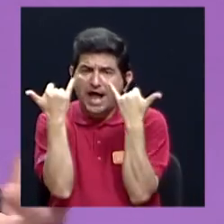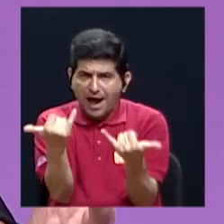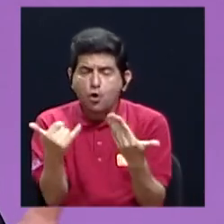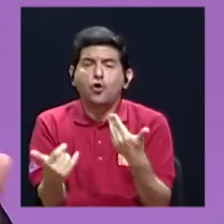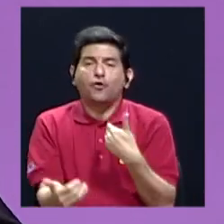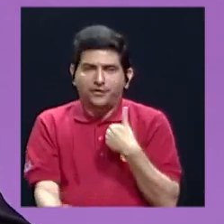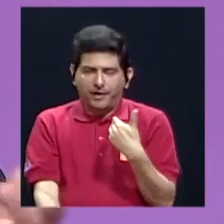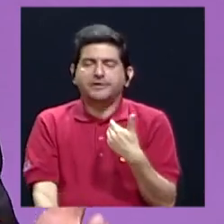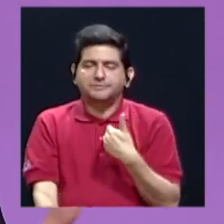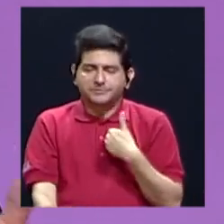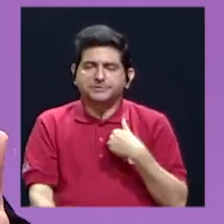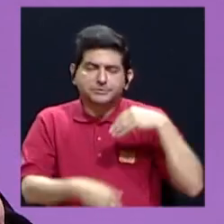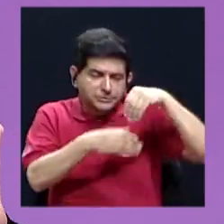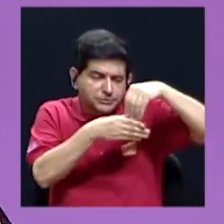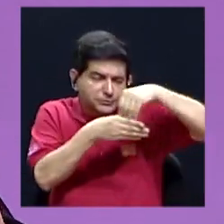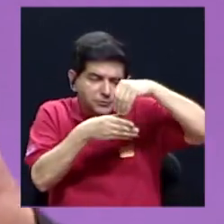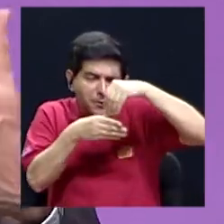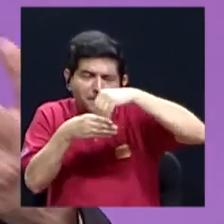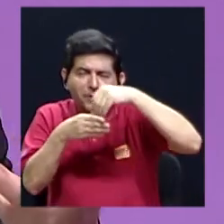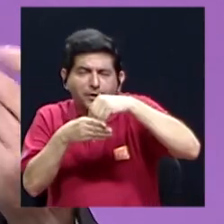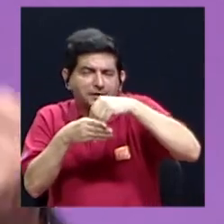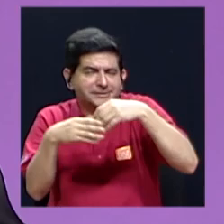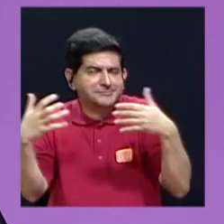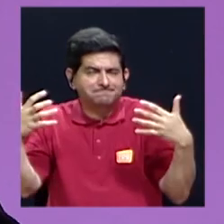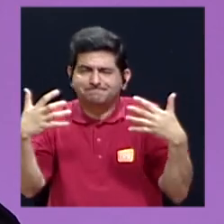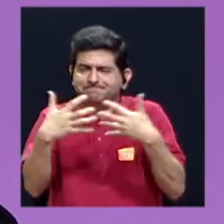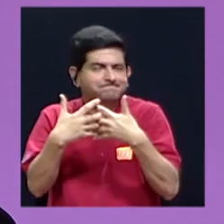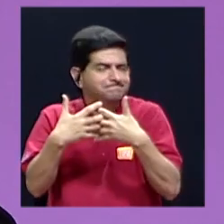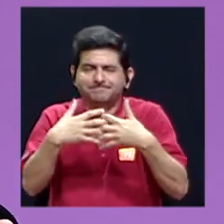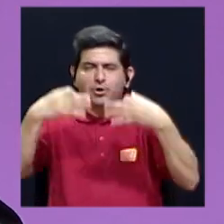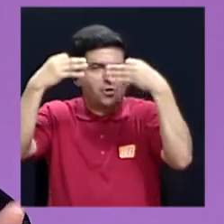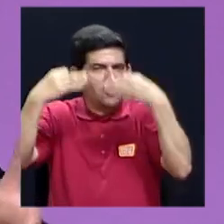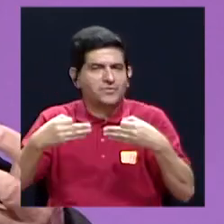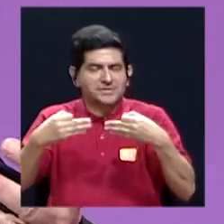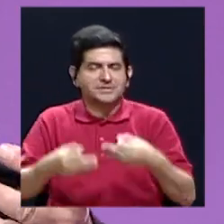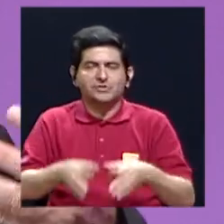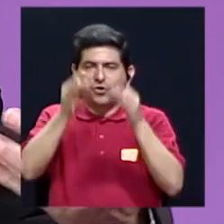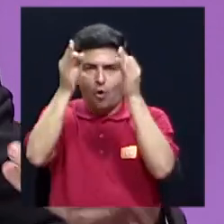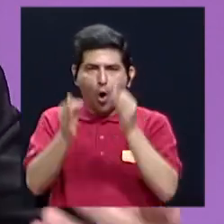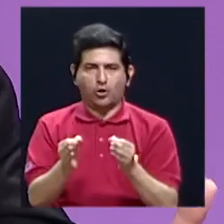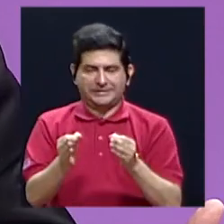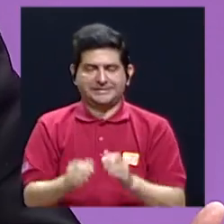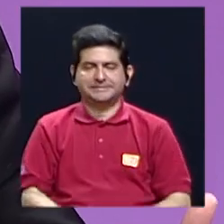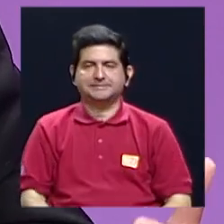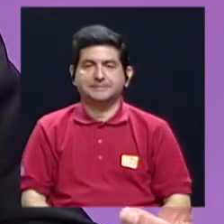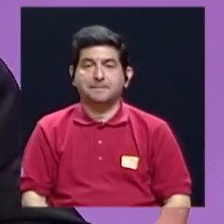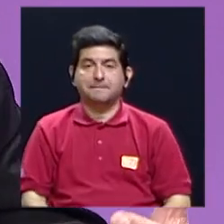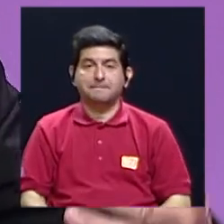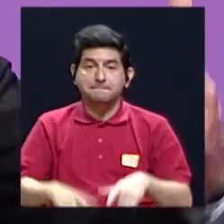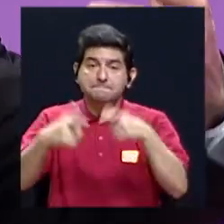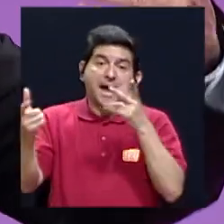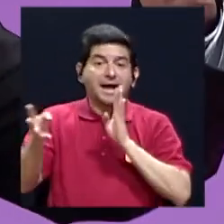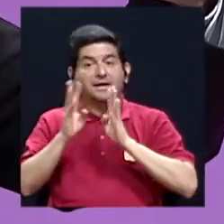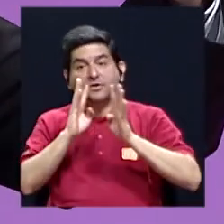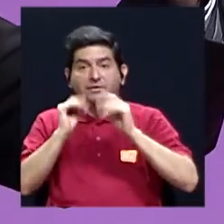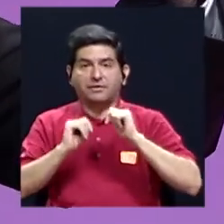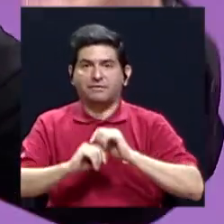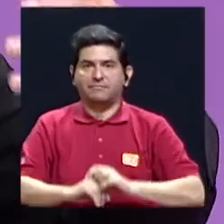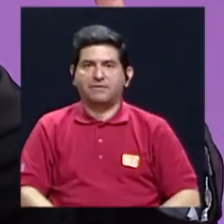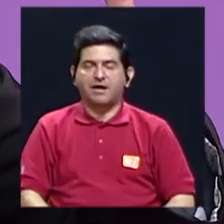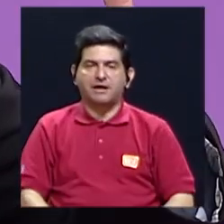momento tienen componentes que no son congruentes con la sentencia de la Corte. Por ejemplo, la mayoría hace referencia